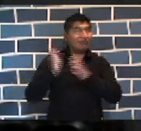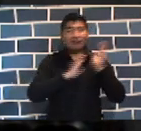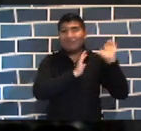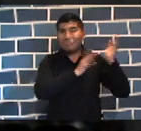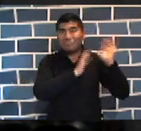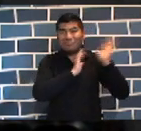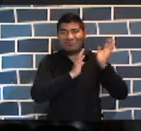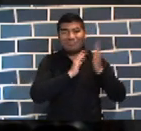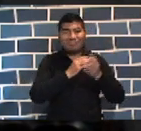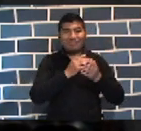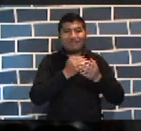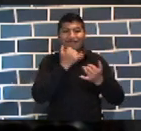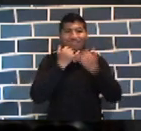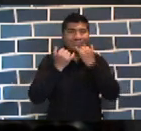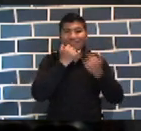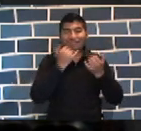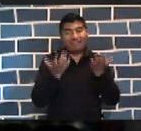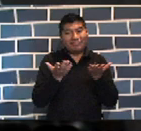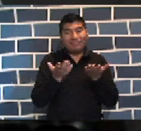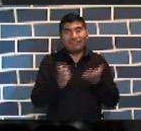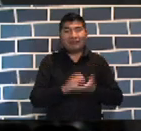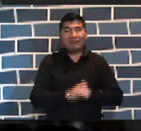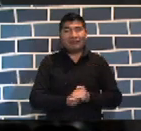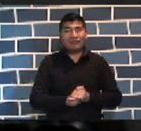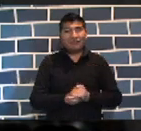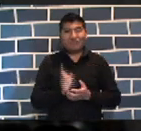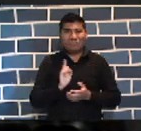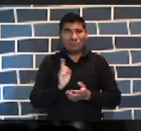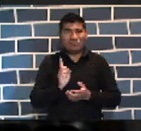habla de todo y de nada al mismo tiempo.